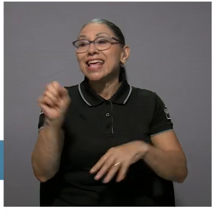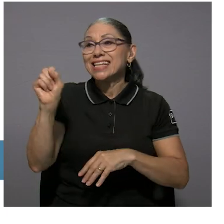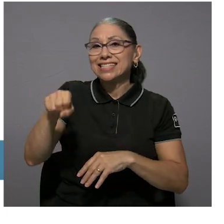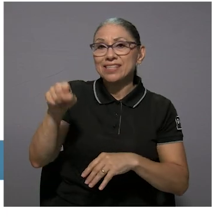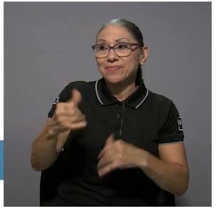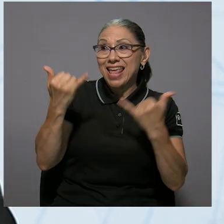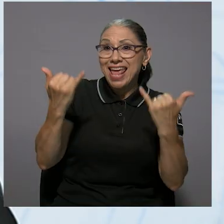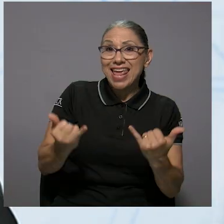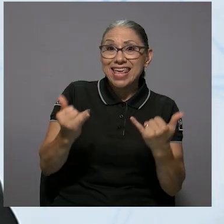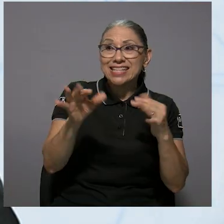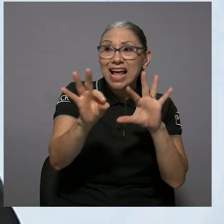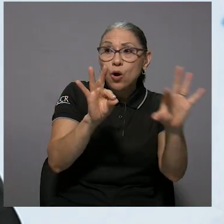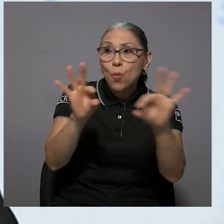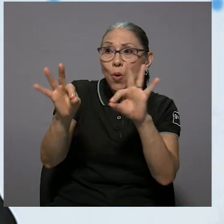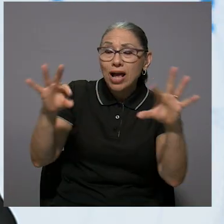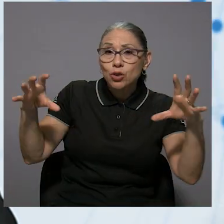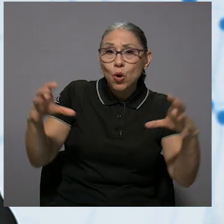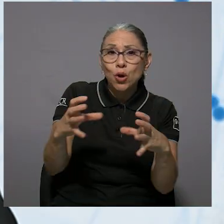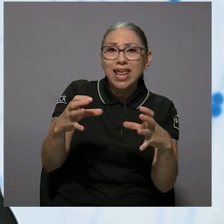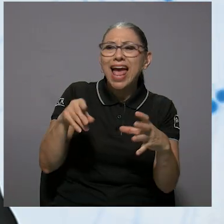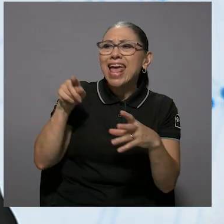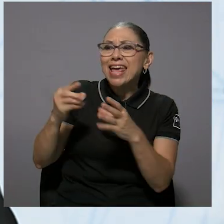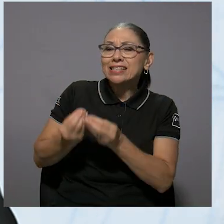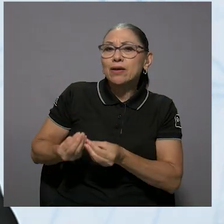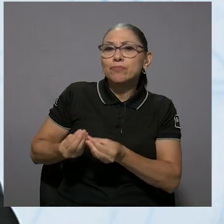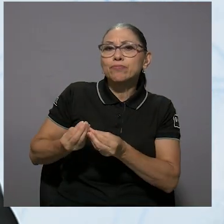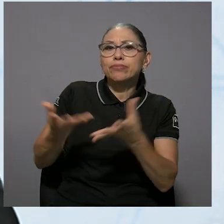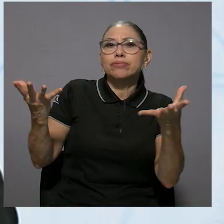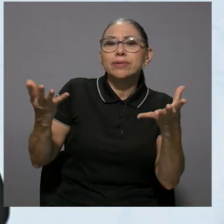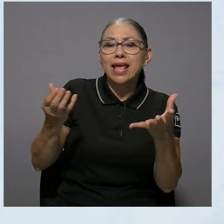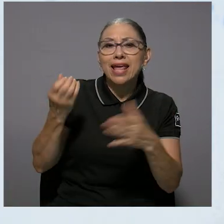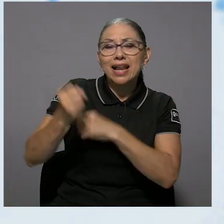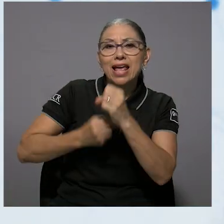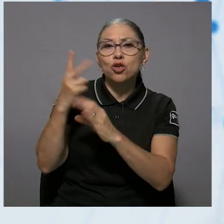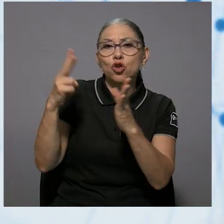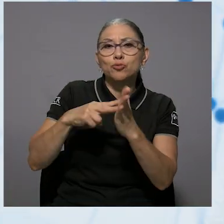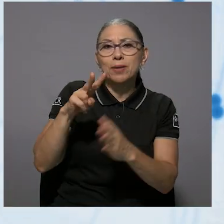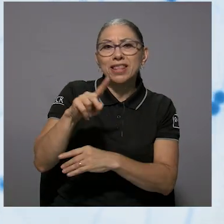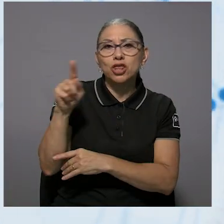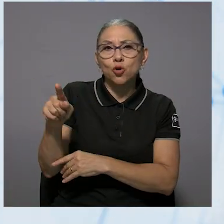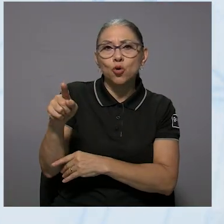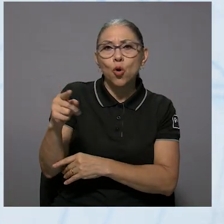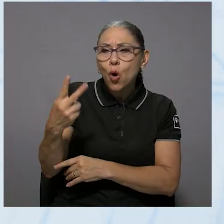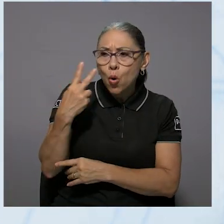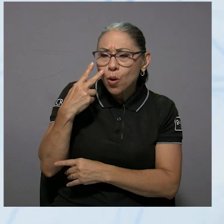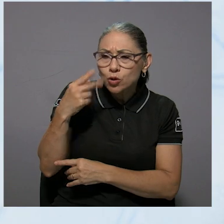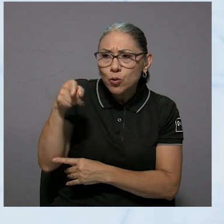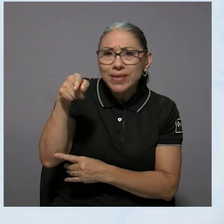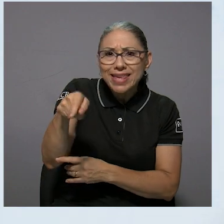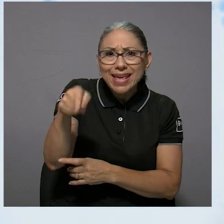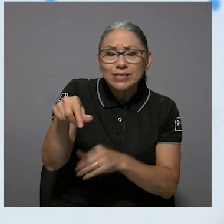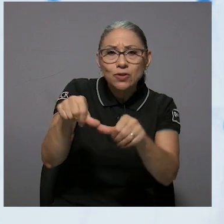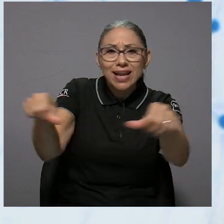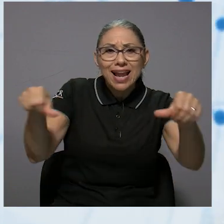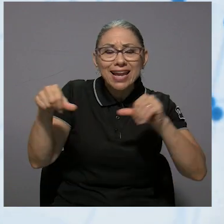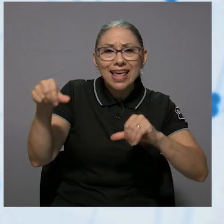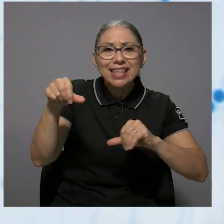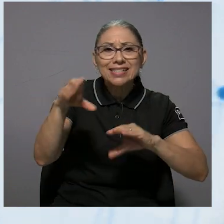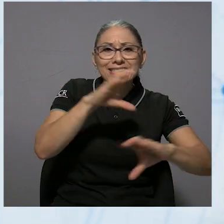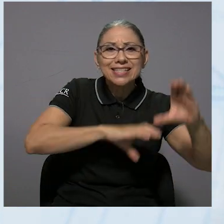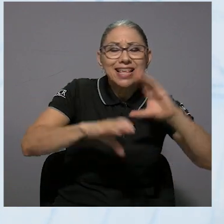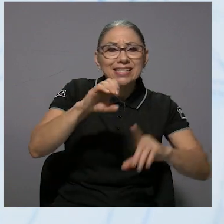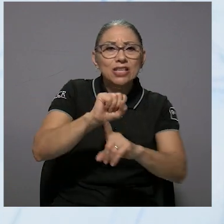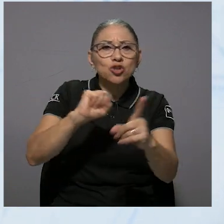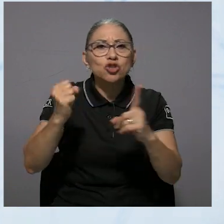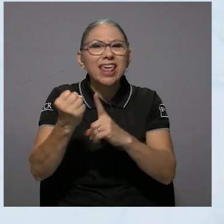esta convocatoria, la convocatoria salió en el 2021 y donde yo vi esta convocatoria en el área de ciencia y